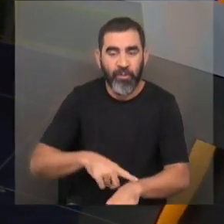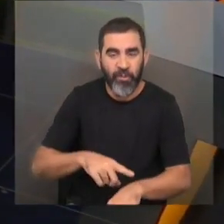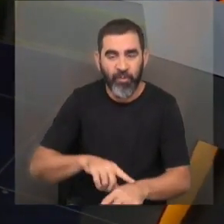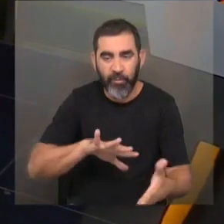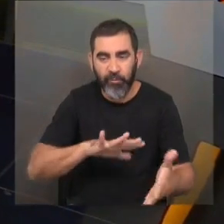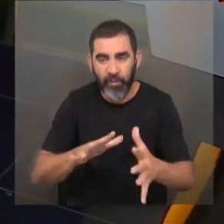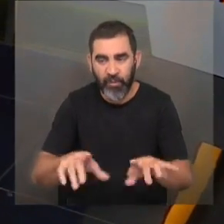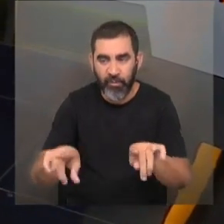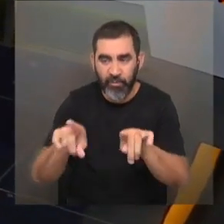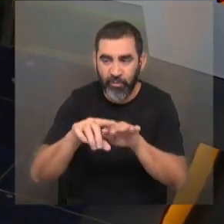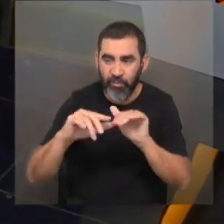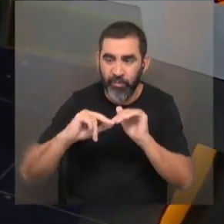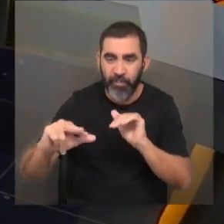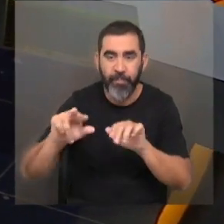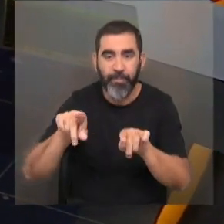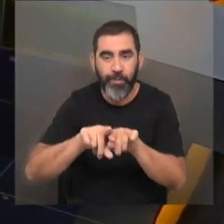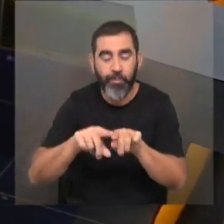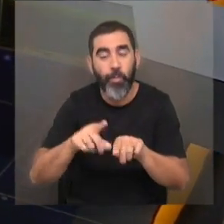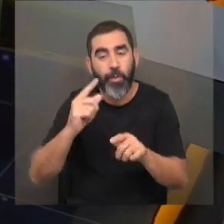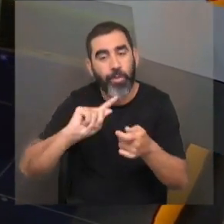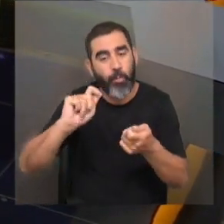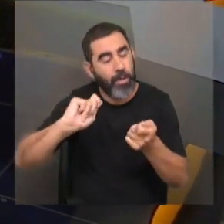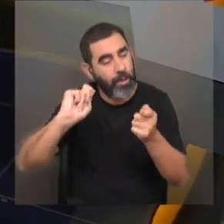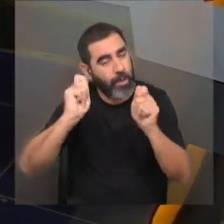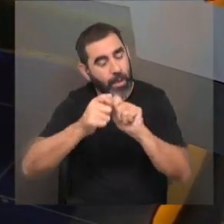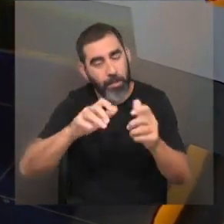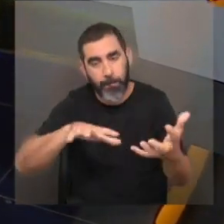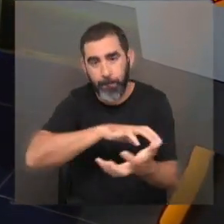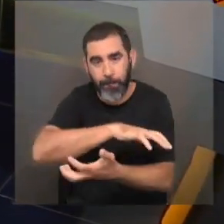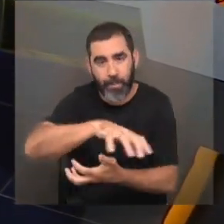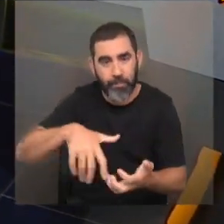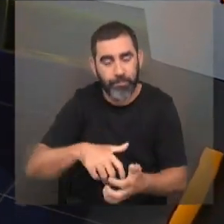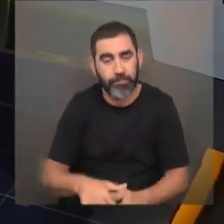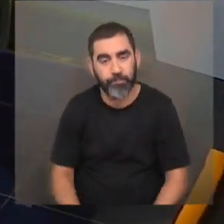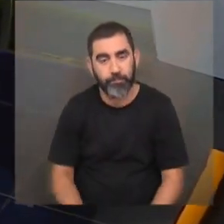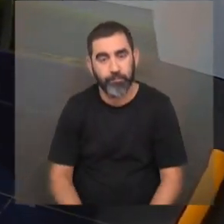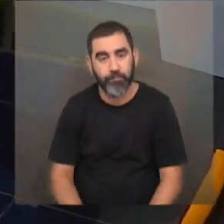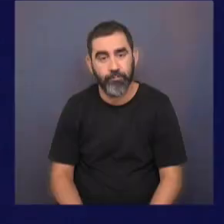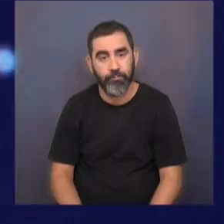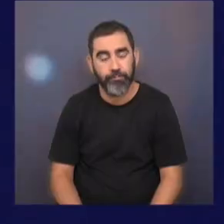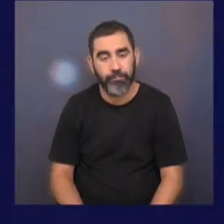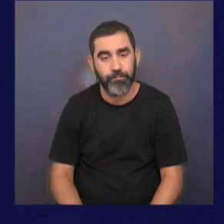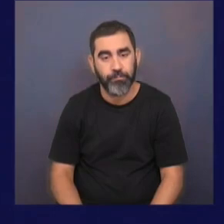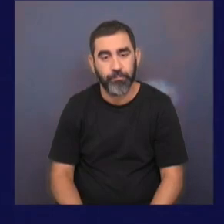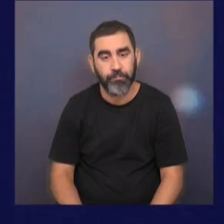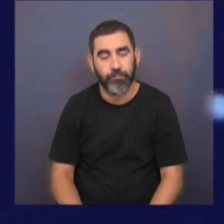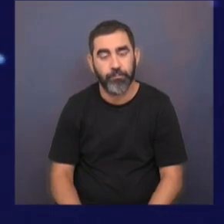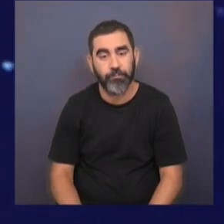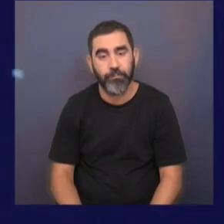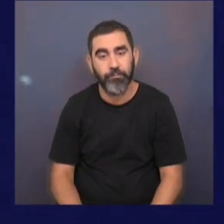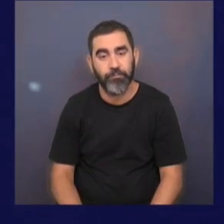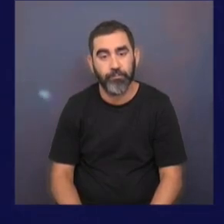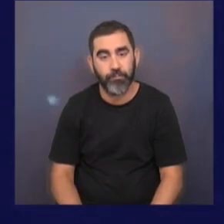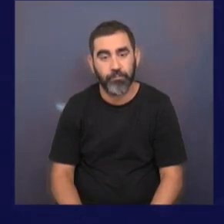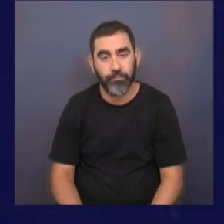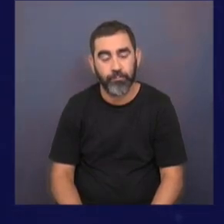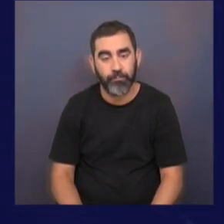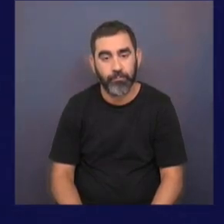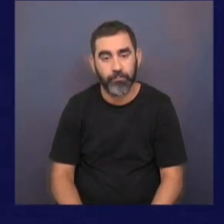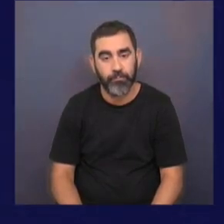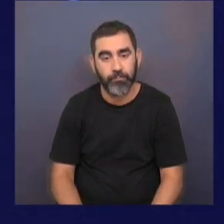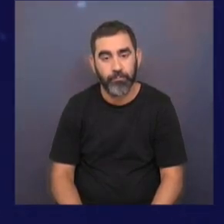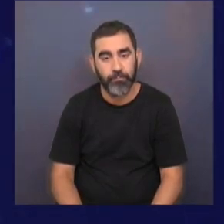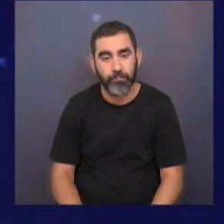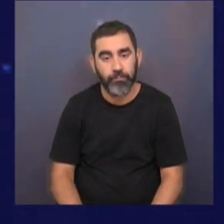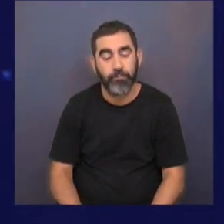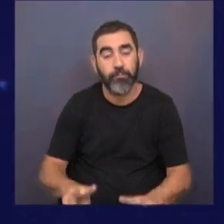está repitiéndose y luego se desordenan. Y acá volvemos a lo que vos mencionaste recién y explicaste con